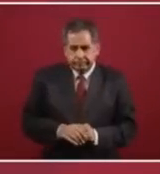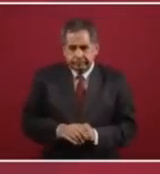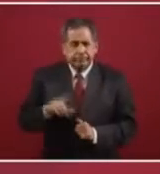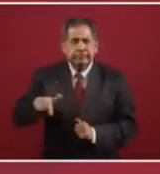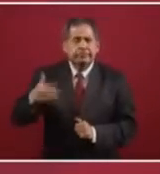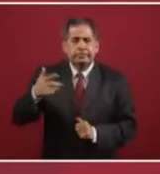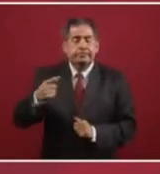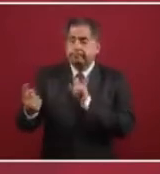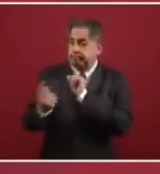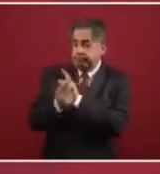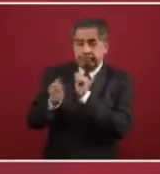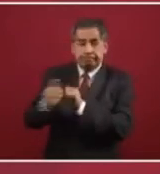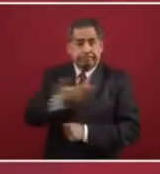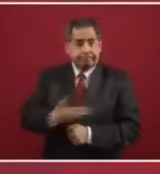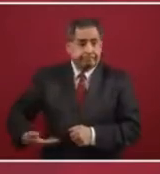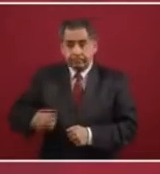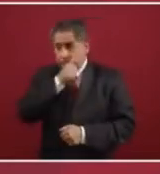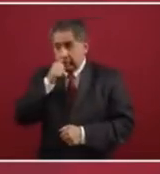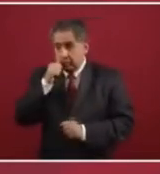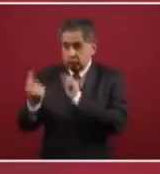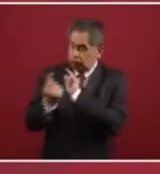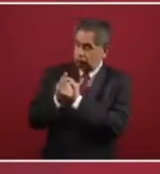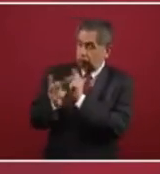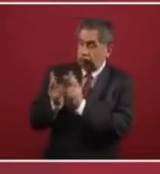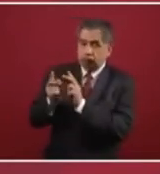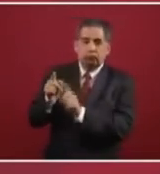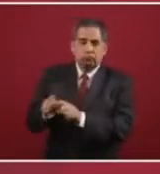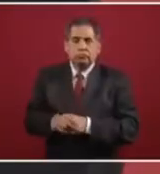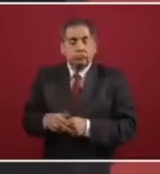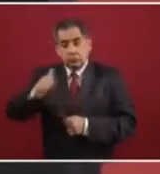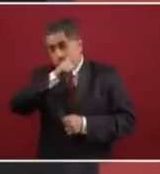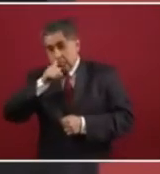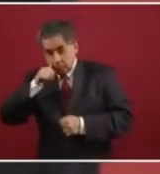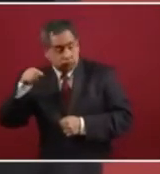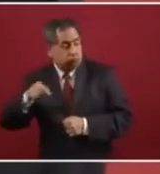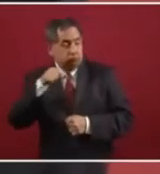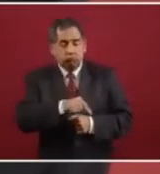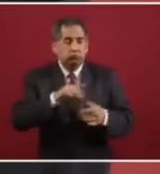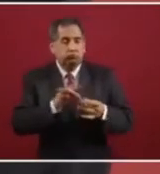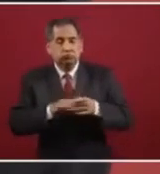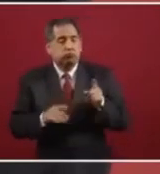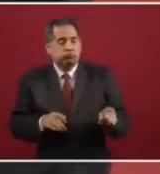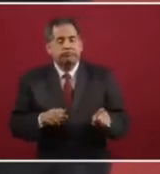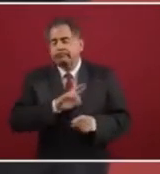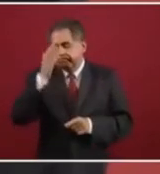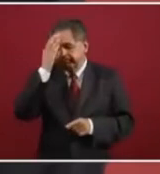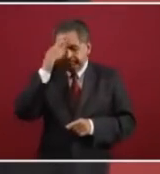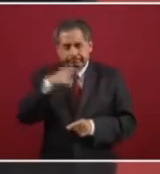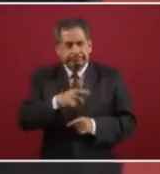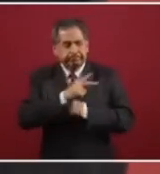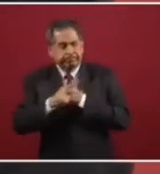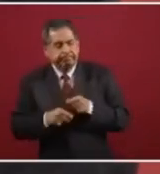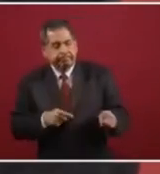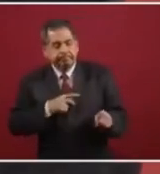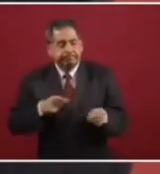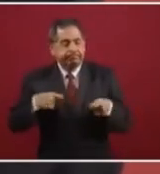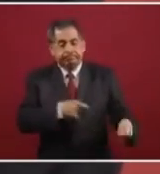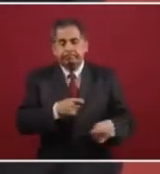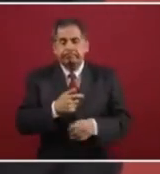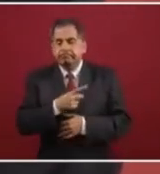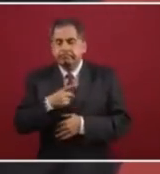Poco después se entrevistó con el presidente Juárez y el benemérito reconoció que la nación le debía,